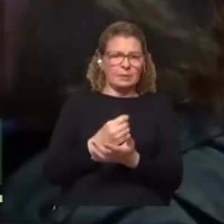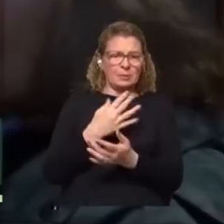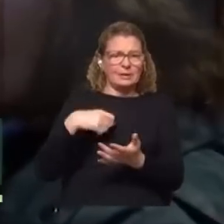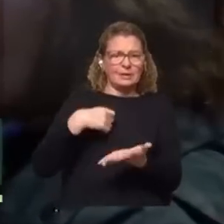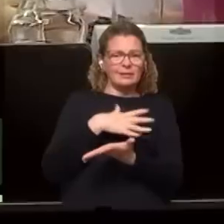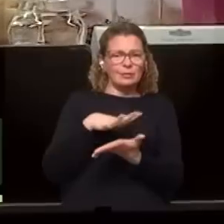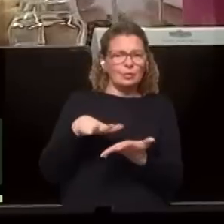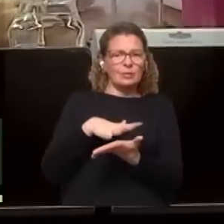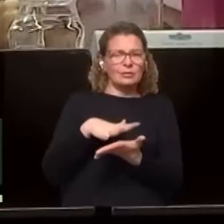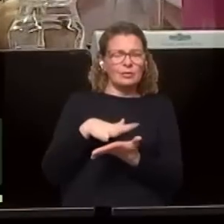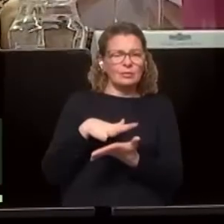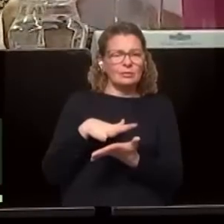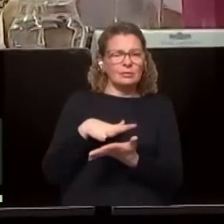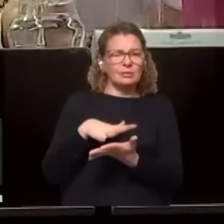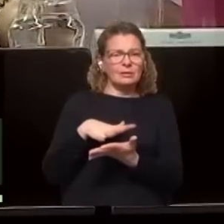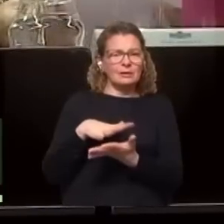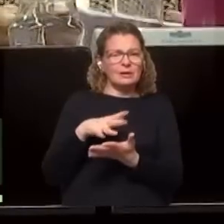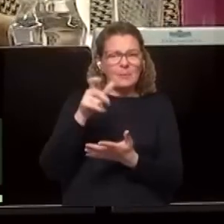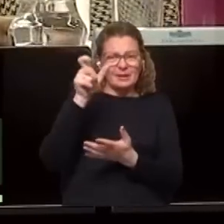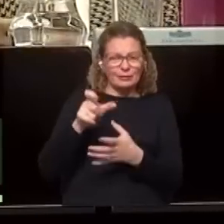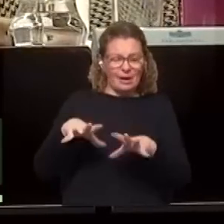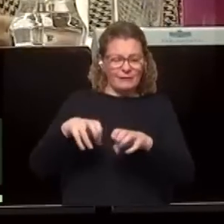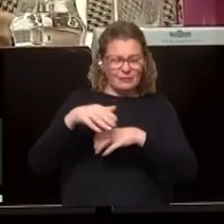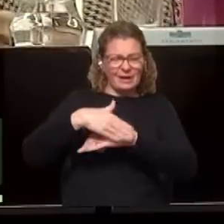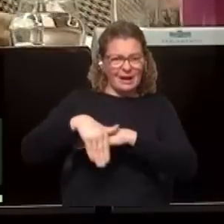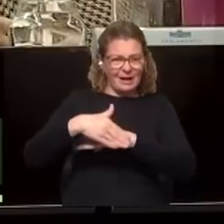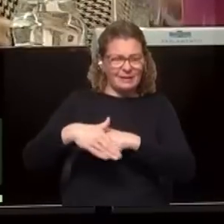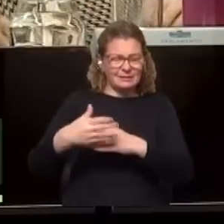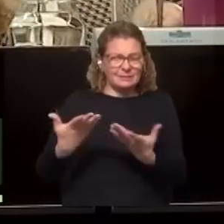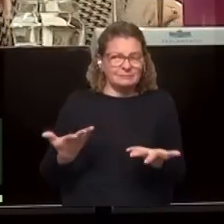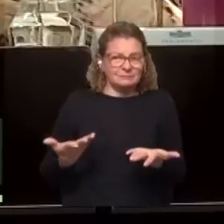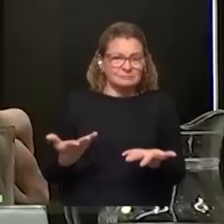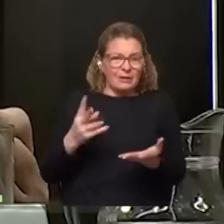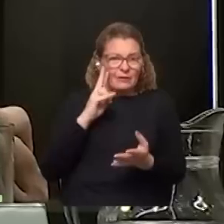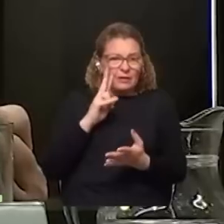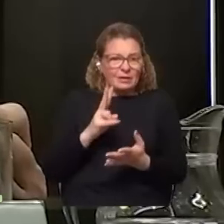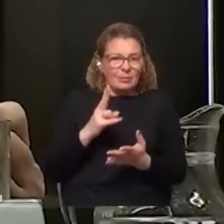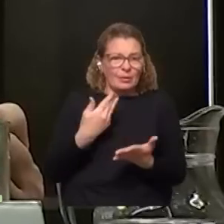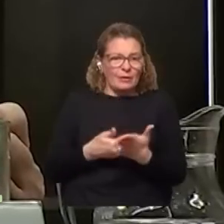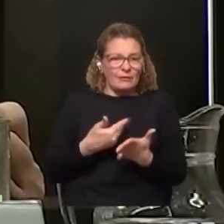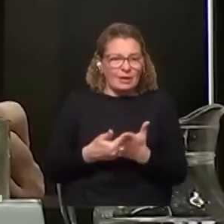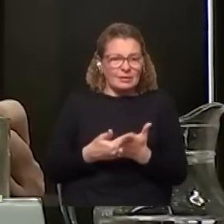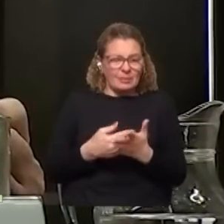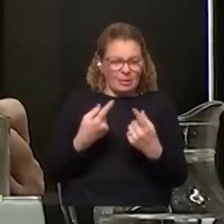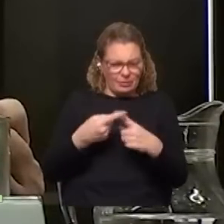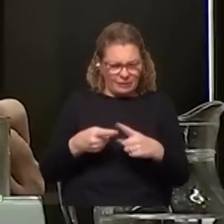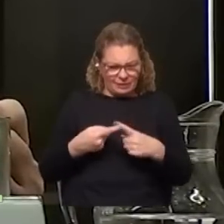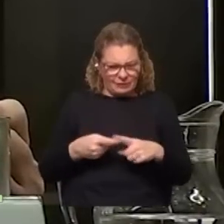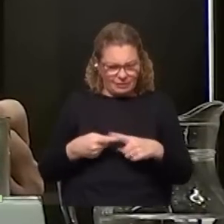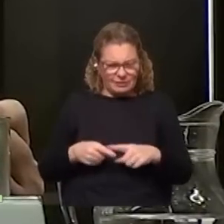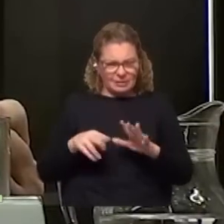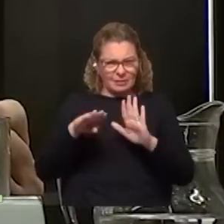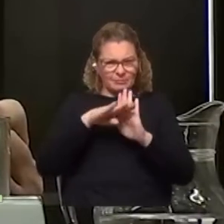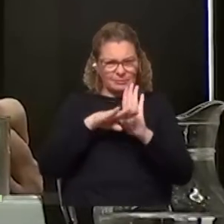la situación de que tiene la gente en la calle está este entonces veíamos que faltaban una serie de temas